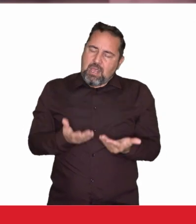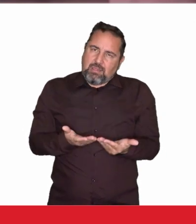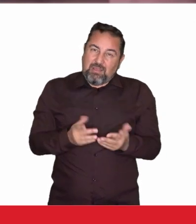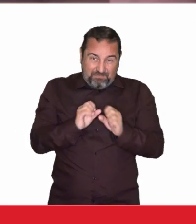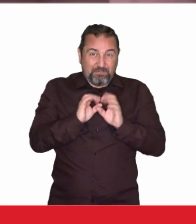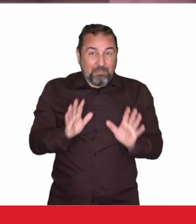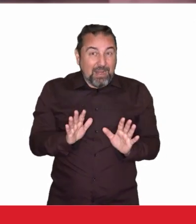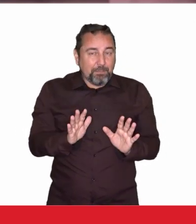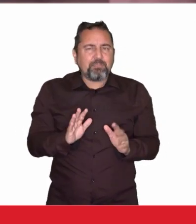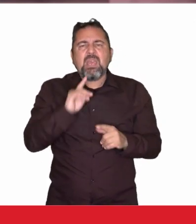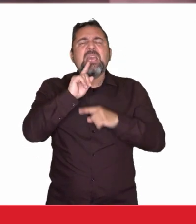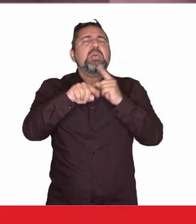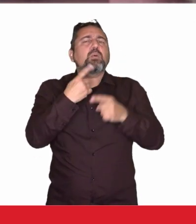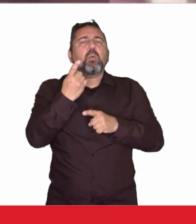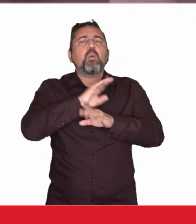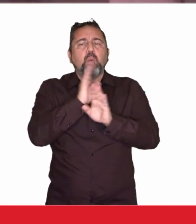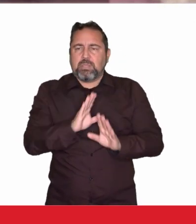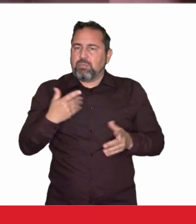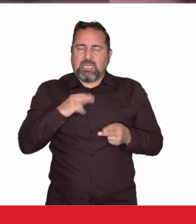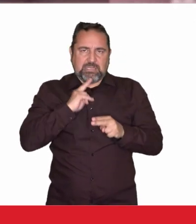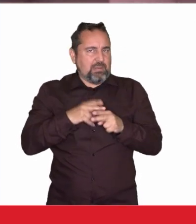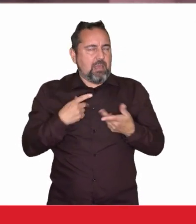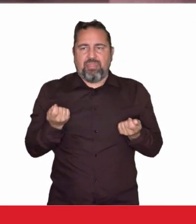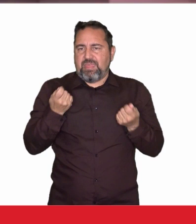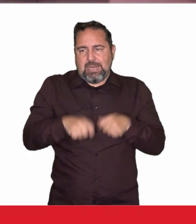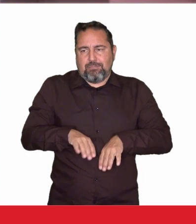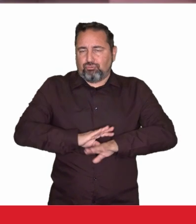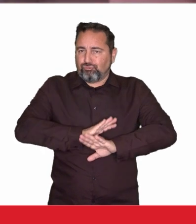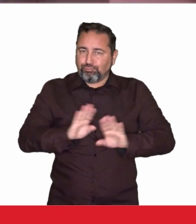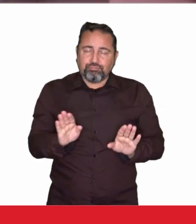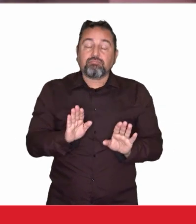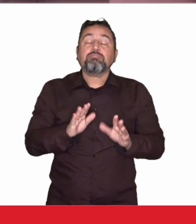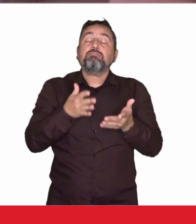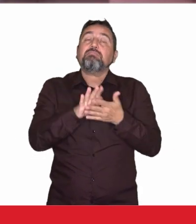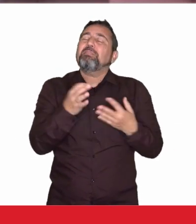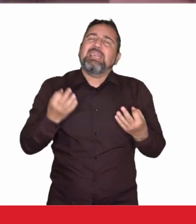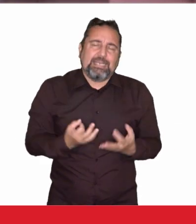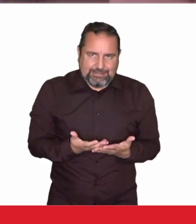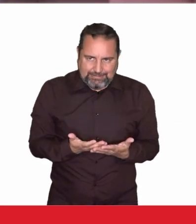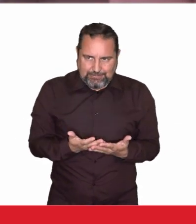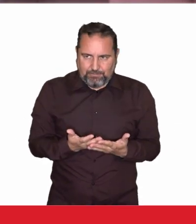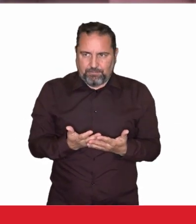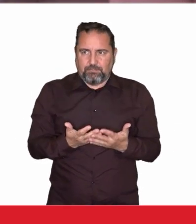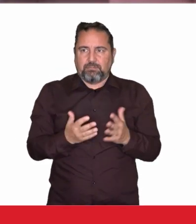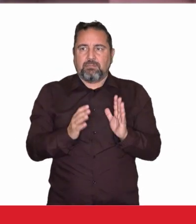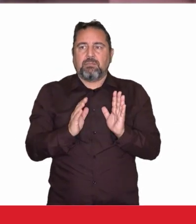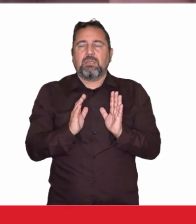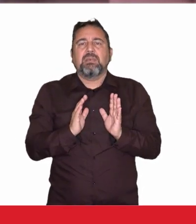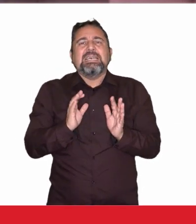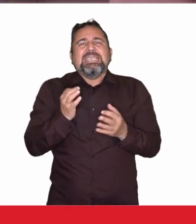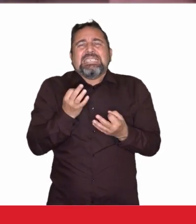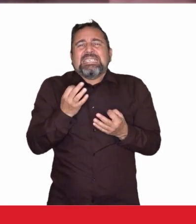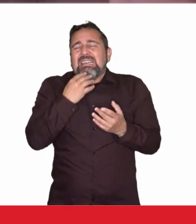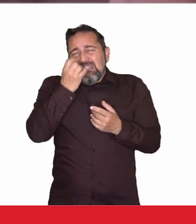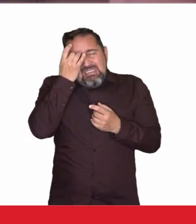de tu cliente. ¿Vale? Y luego, por último, y con esto cerramos, ¿vale? Es